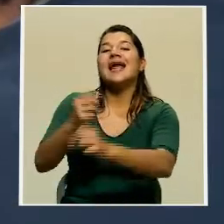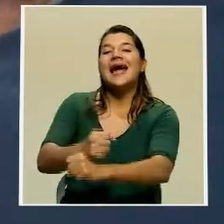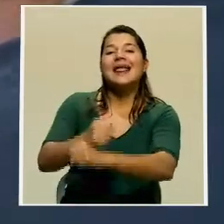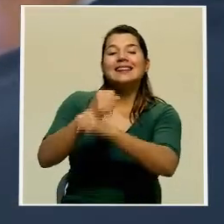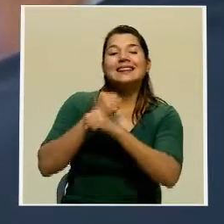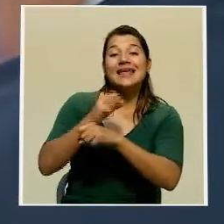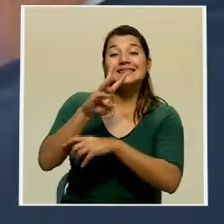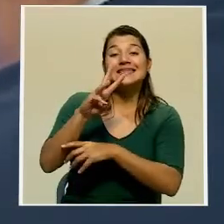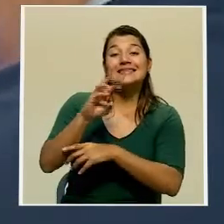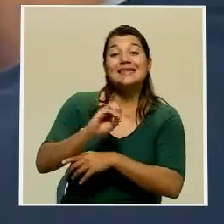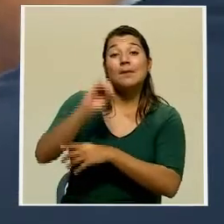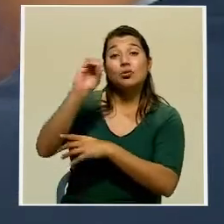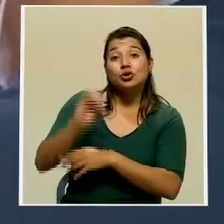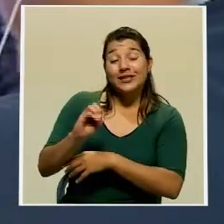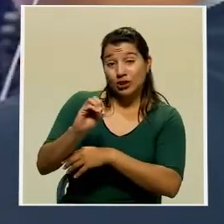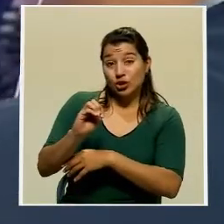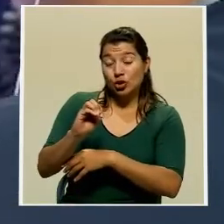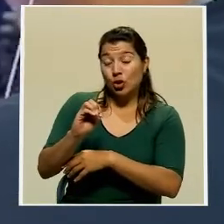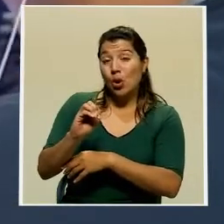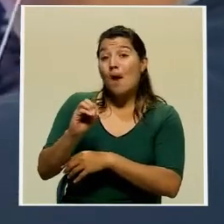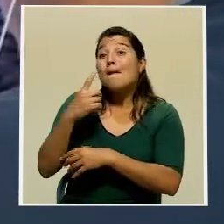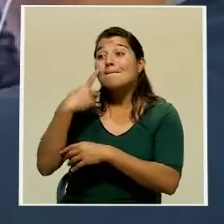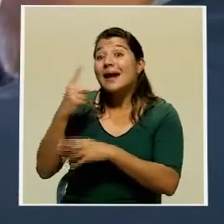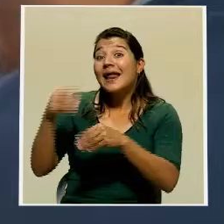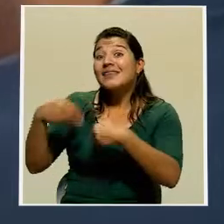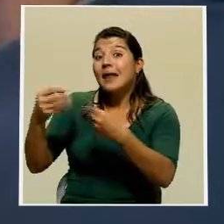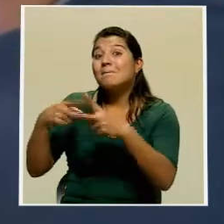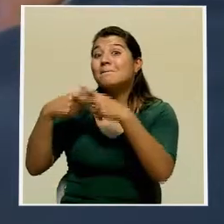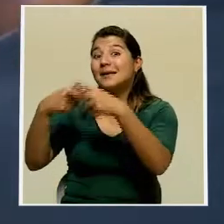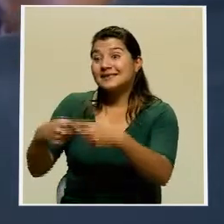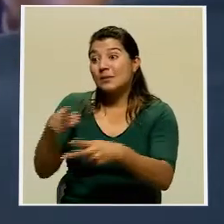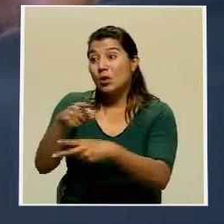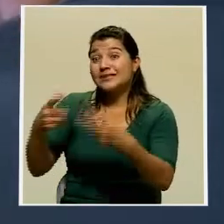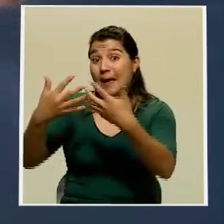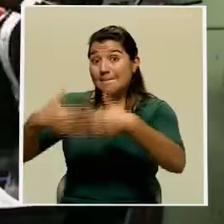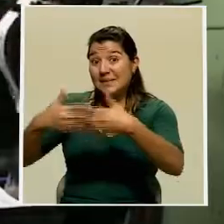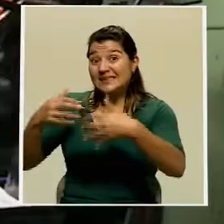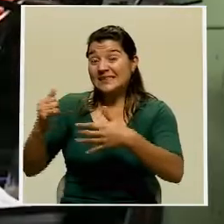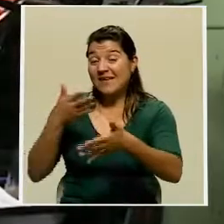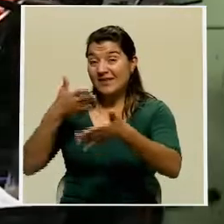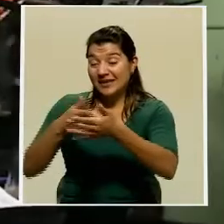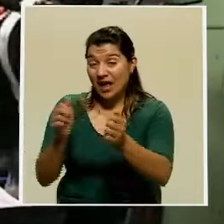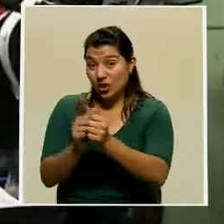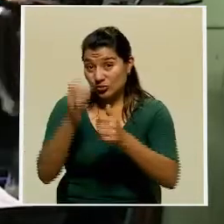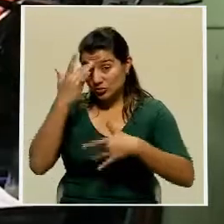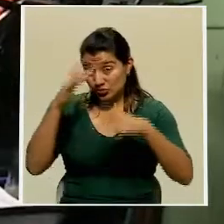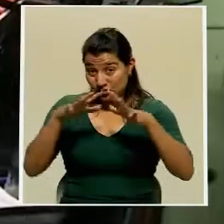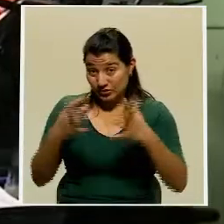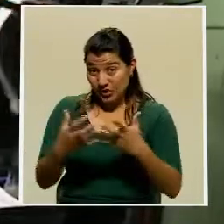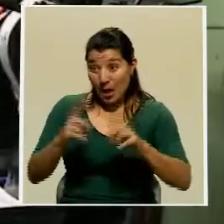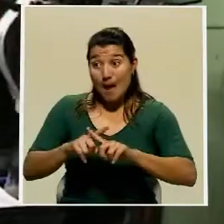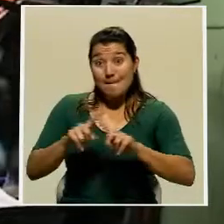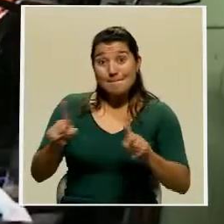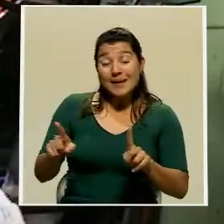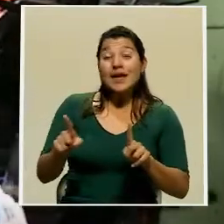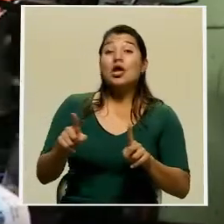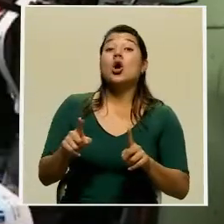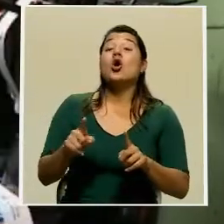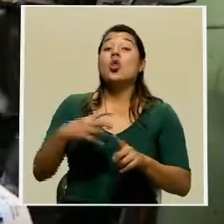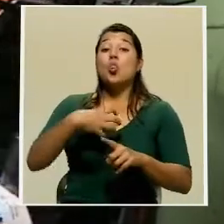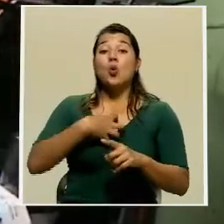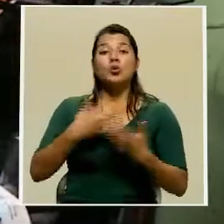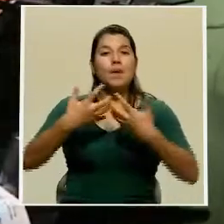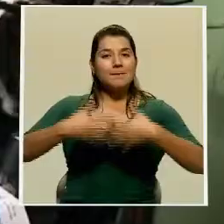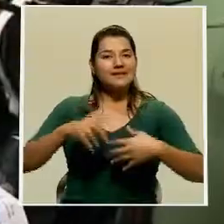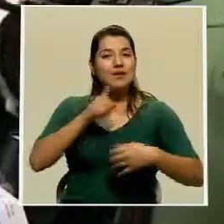afectadas económicamente por la pandemia. Para esto, los beneficiarios deberán comprometerse a mantener el nivel de empleo existente en el momento de emitir